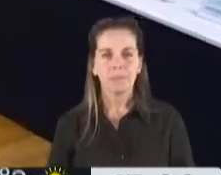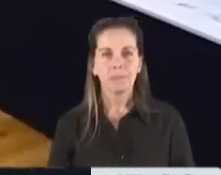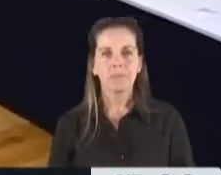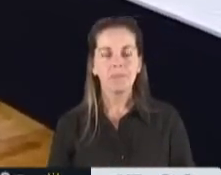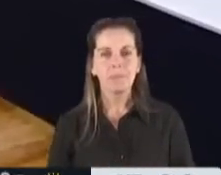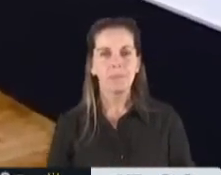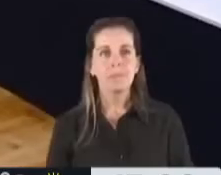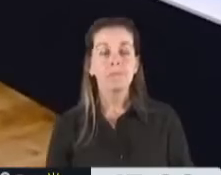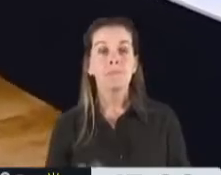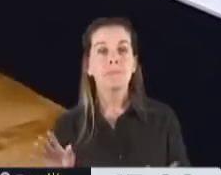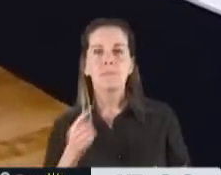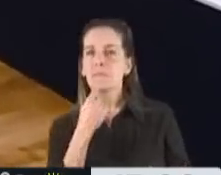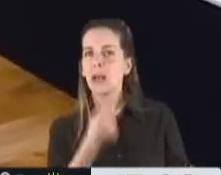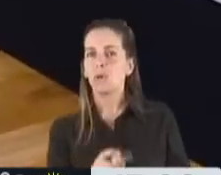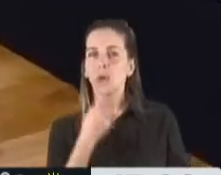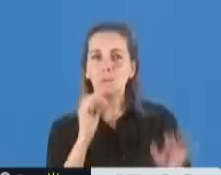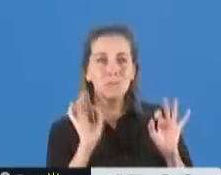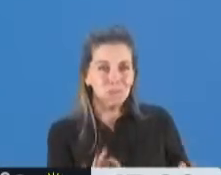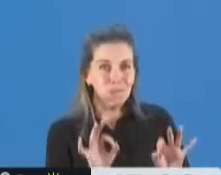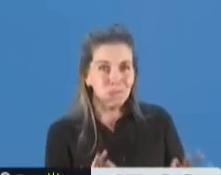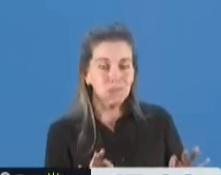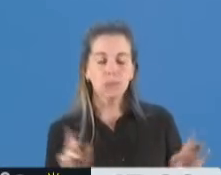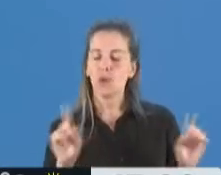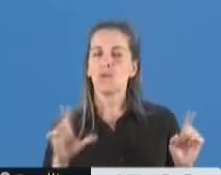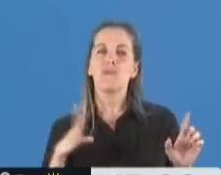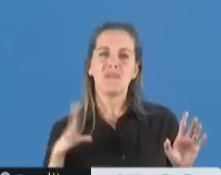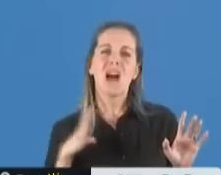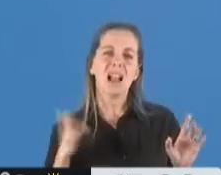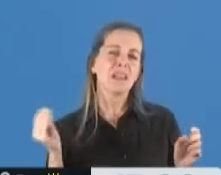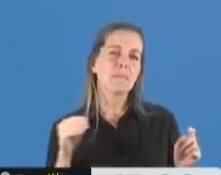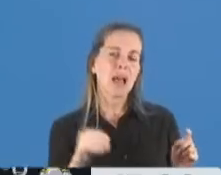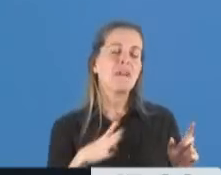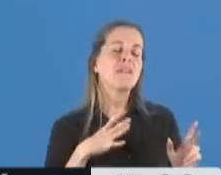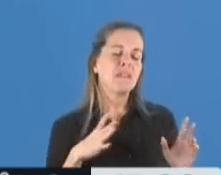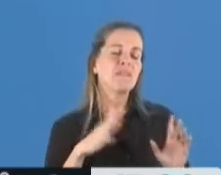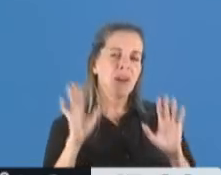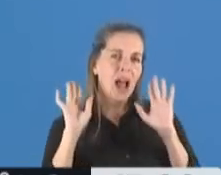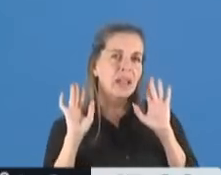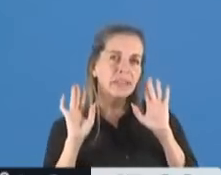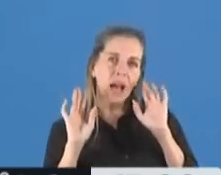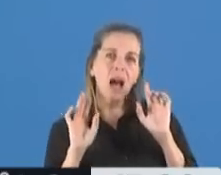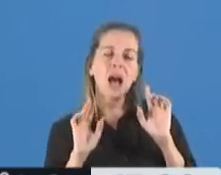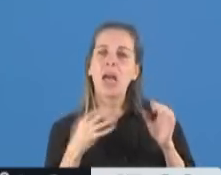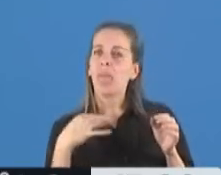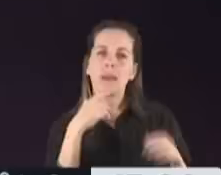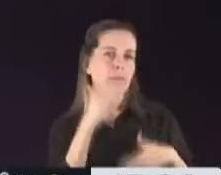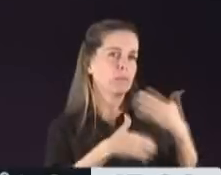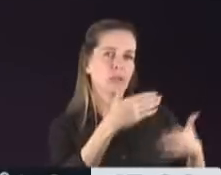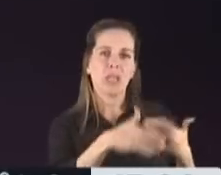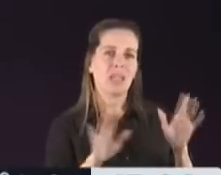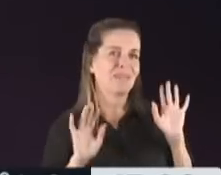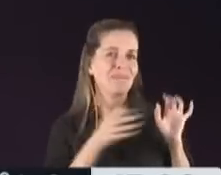¿Alcanza con lo que he hecho? No, no alcanza. Hace falta mucho más. Y no hay que bajar los brazos, como bien dice